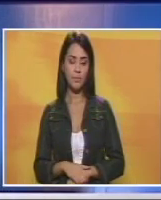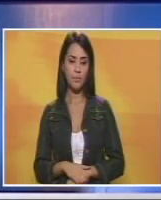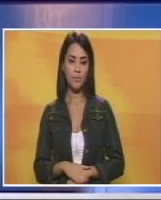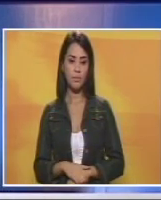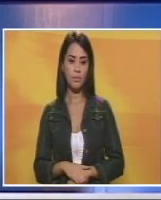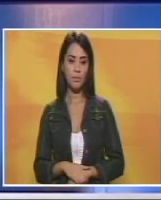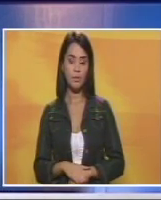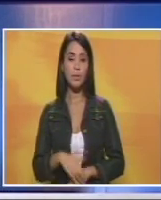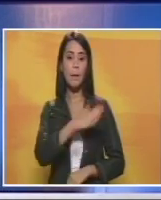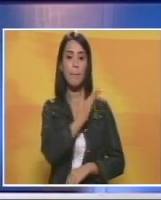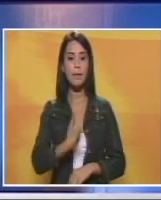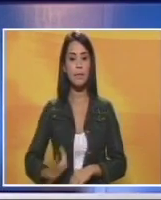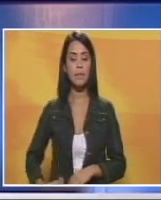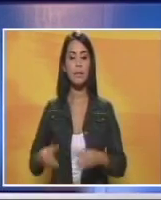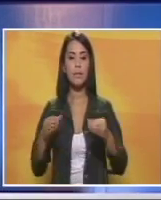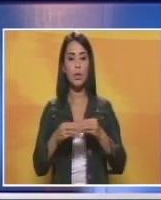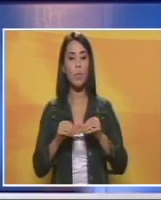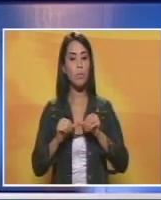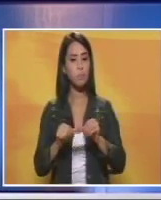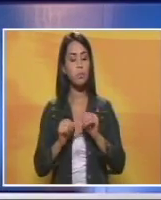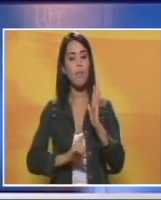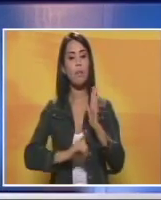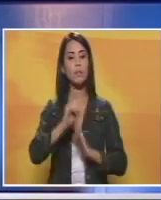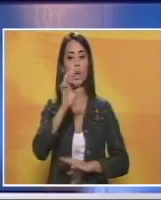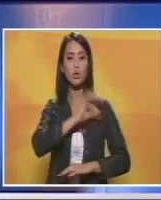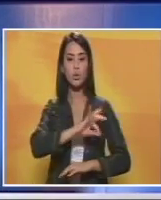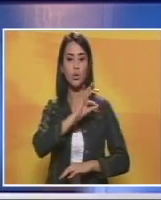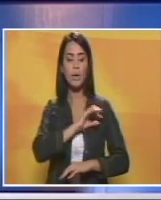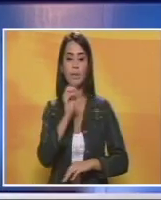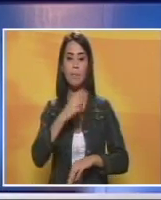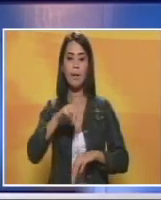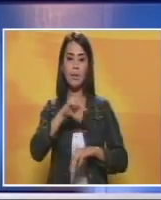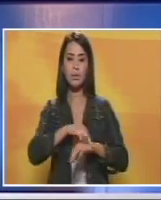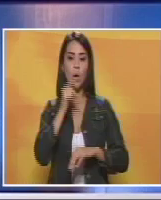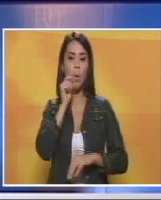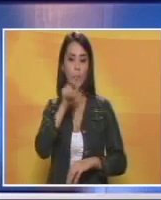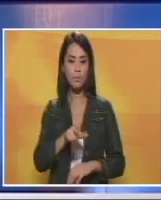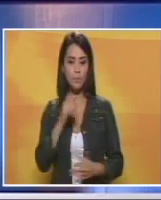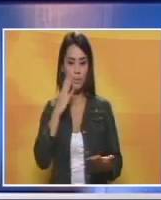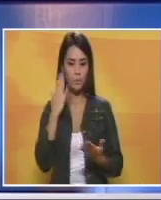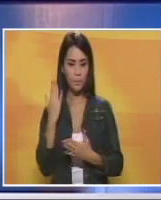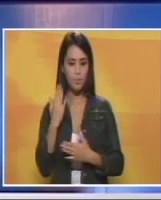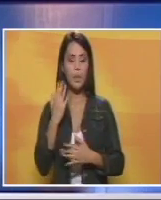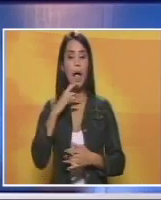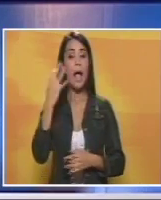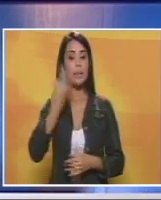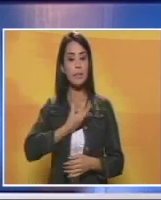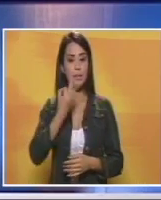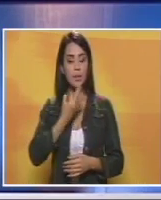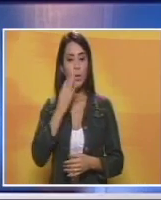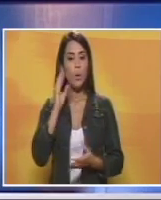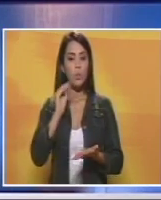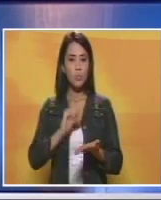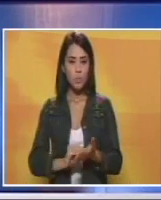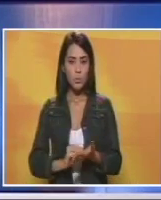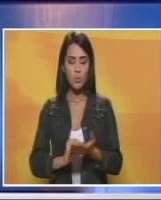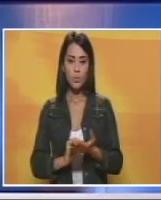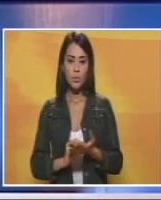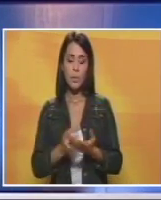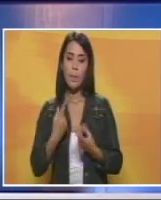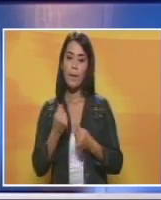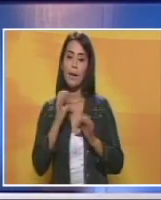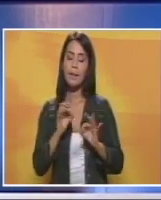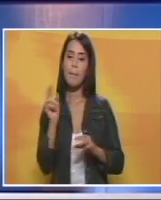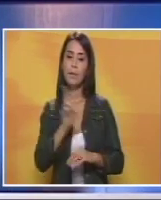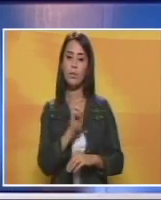El presidente de la Comisión Permanente de Desarrollo Social de la Asamblea Nacional, José Manuel Olivares, aseguró que la reaparición del polio en